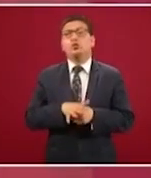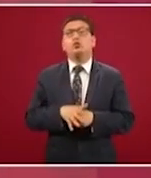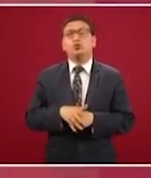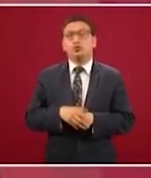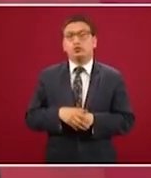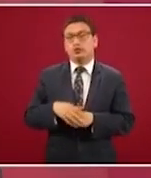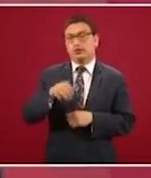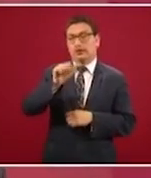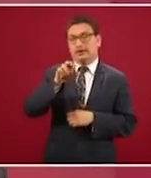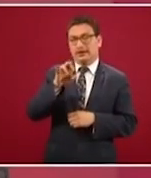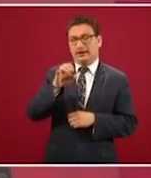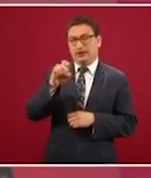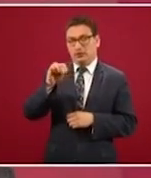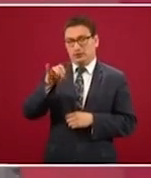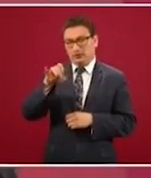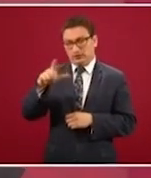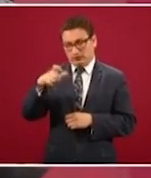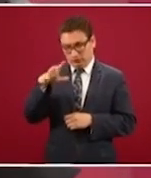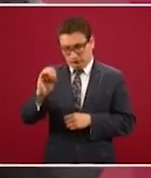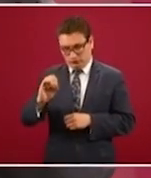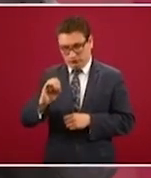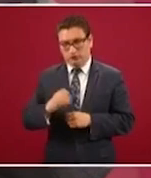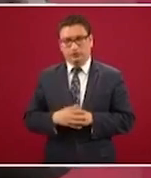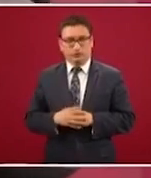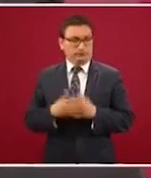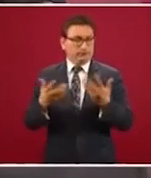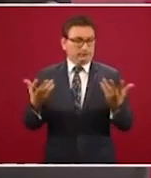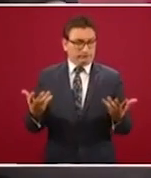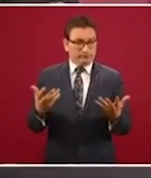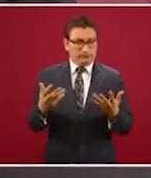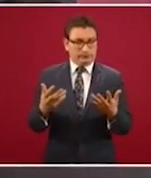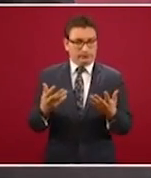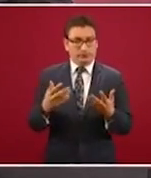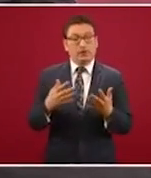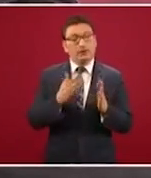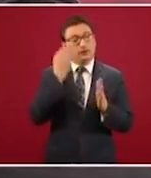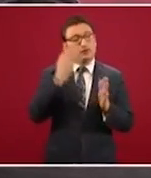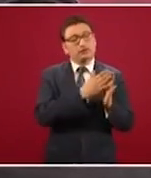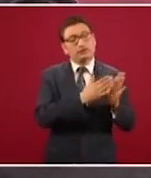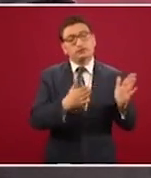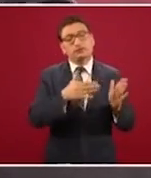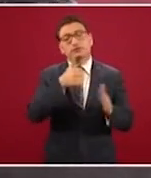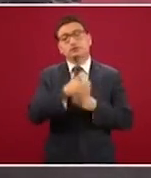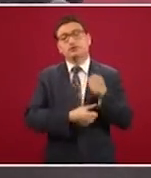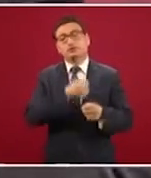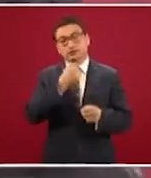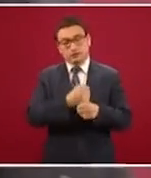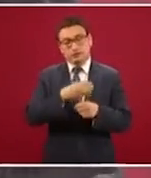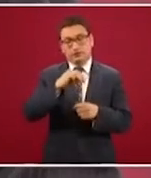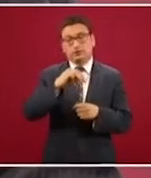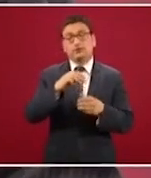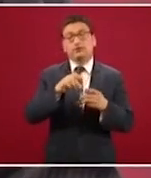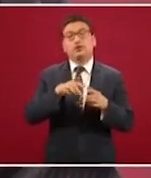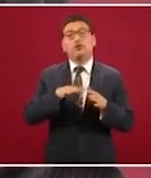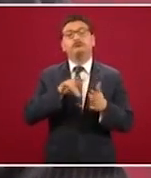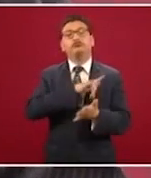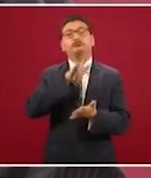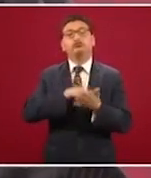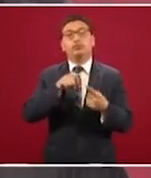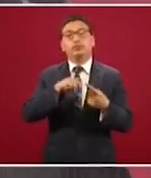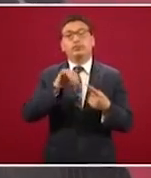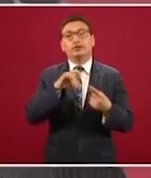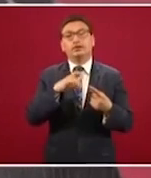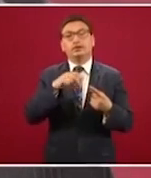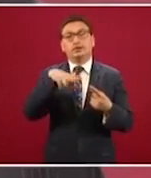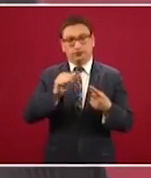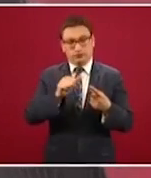Aeroméxico. O sea, en un sexenio entregaron Mexicana y en el otro